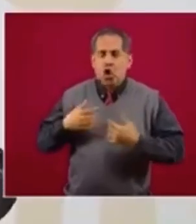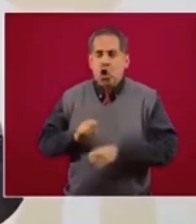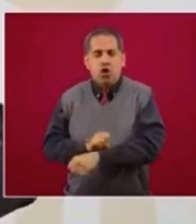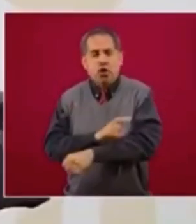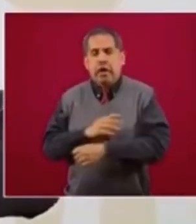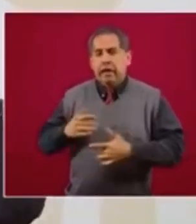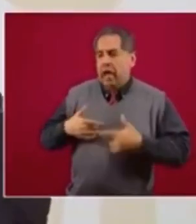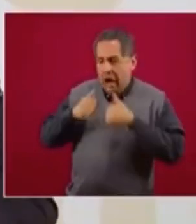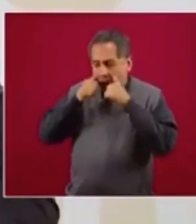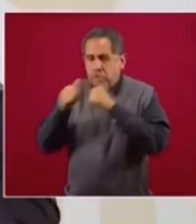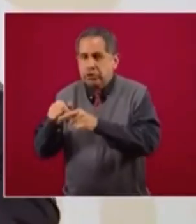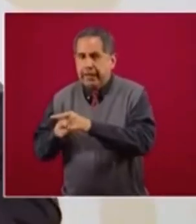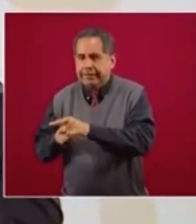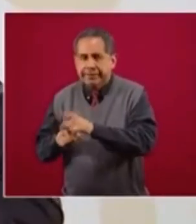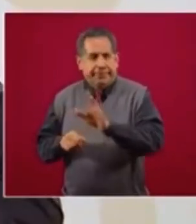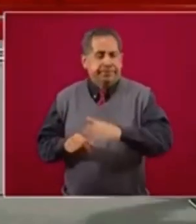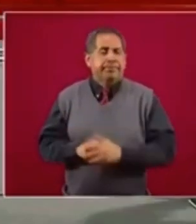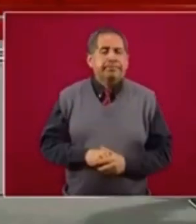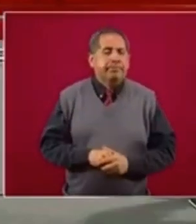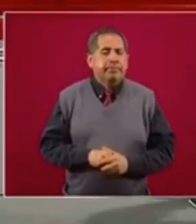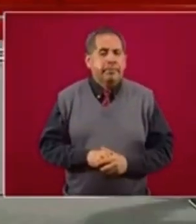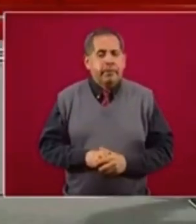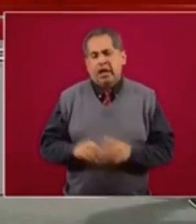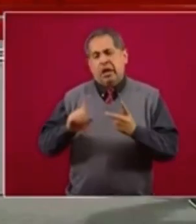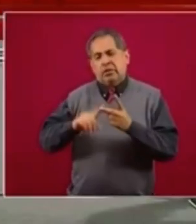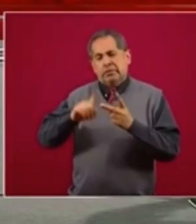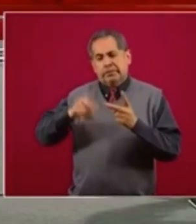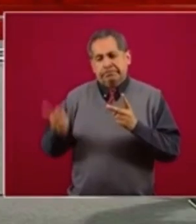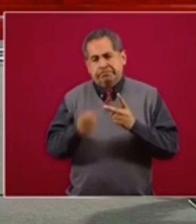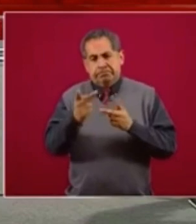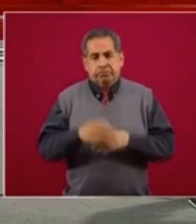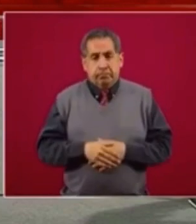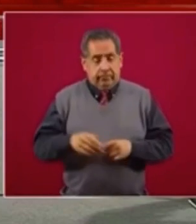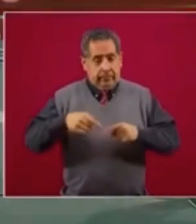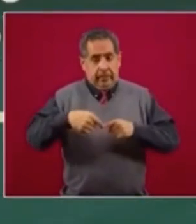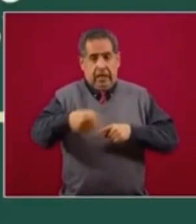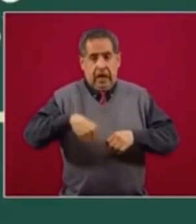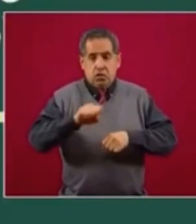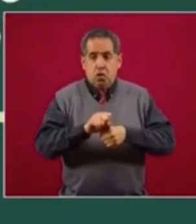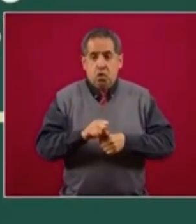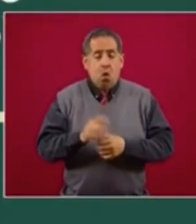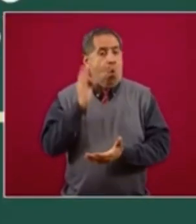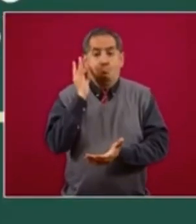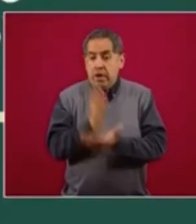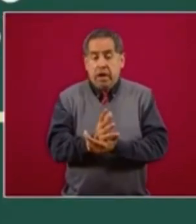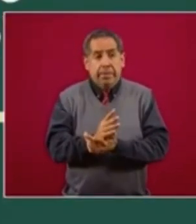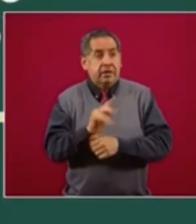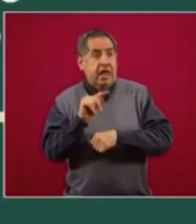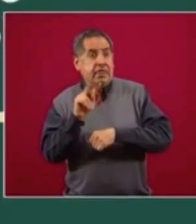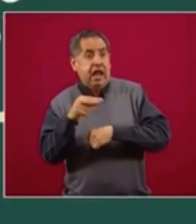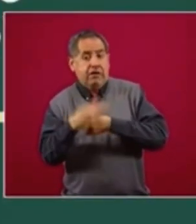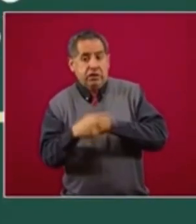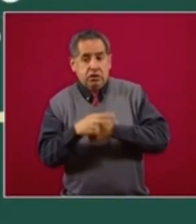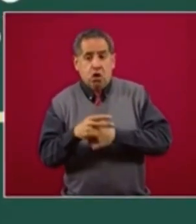La segunda pregunta, tenemos si este ciclo escolar se estudiará solamente en televisión o se puede